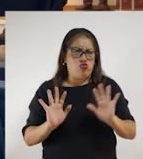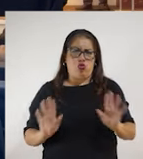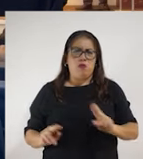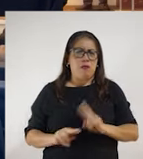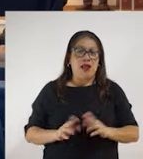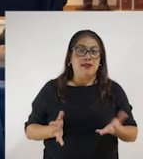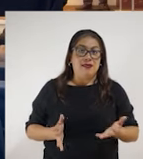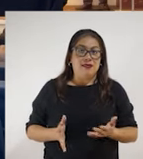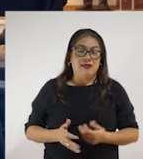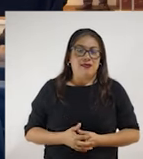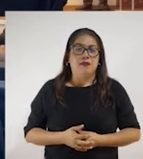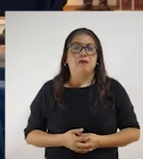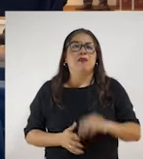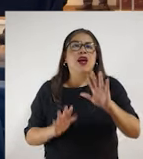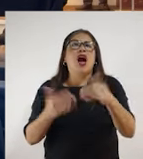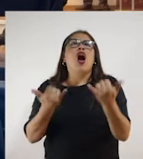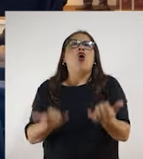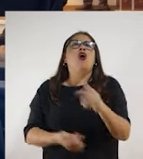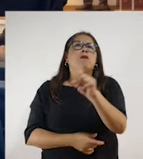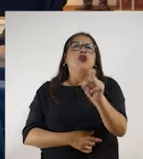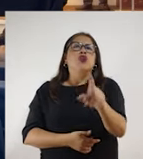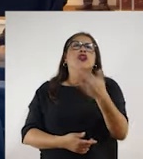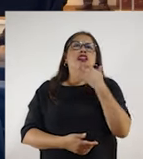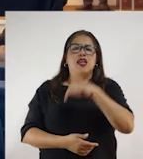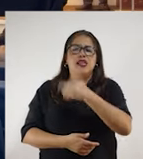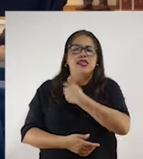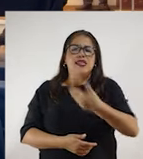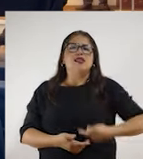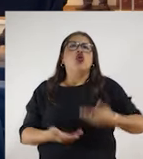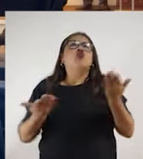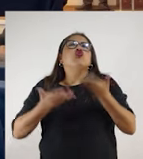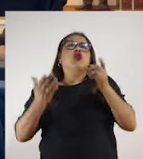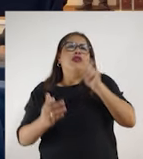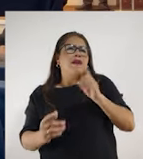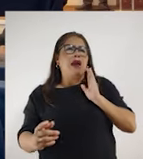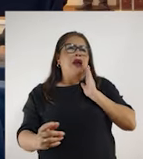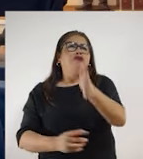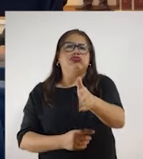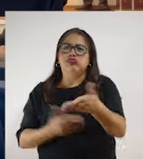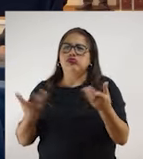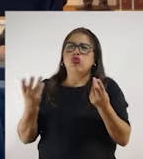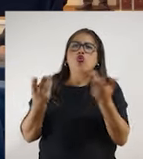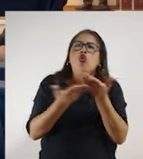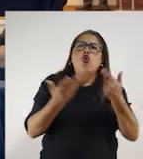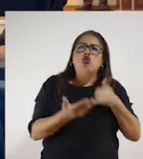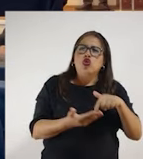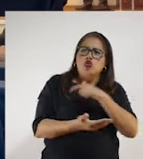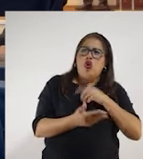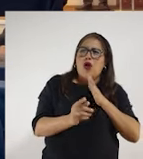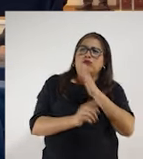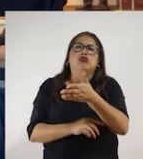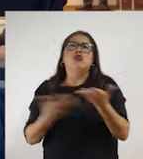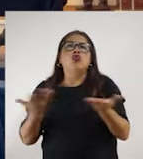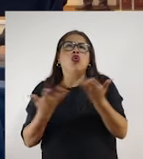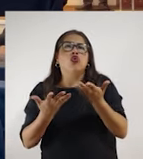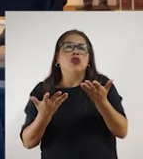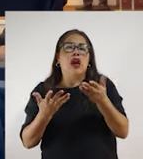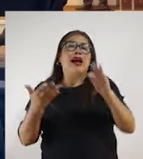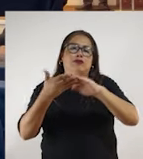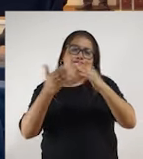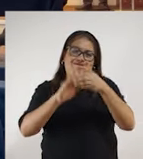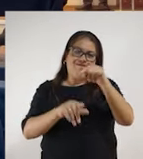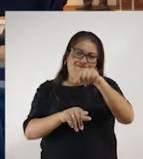Totalmente. Entonces, ¿dónde tiene que intervenir el Estado? ¿Dónde tenemos que intervenir nosotros? En